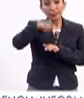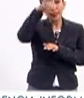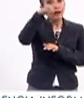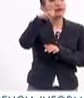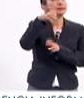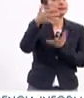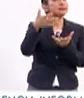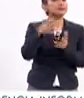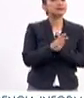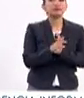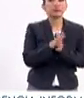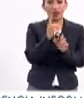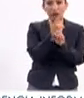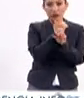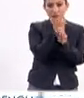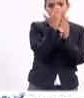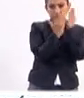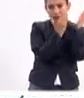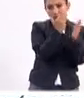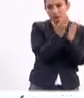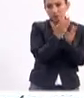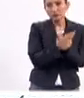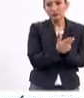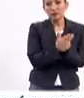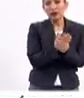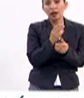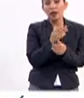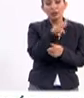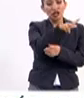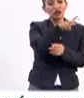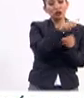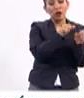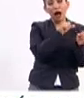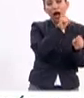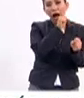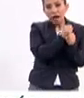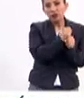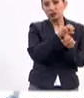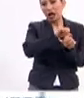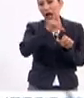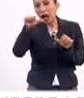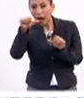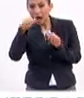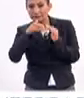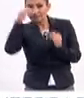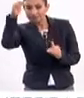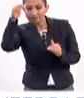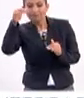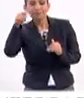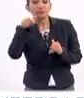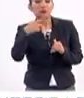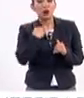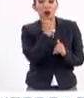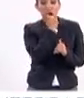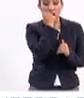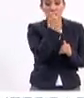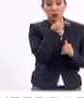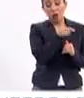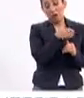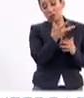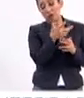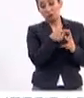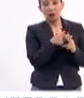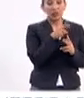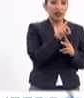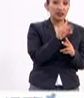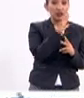edades de licenciatura, digamos, mayores de 18 años, pero nuestros estudiantes, la edad